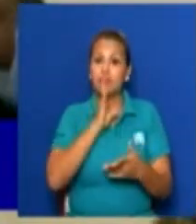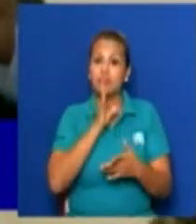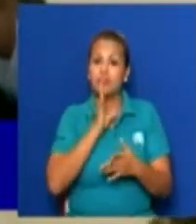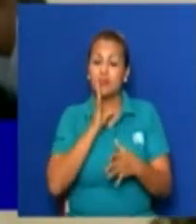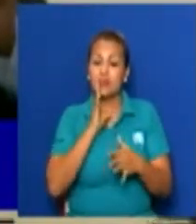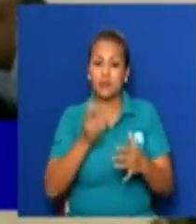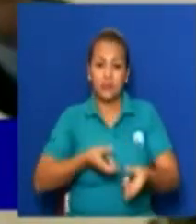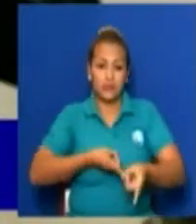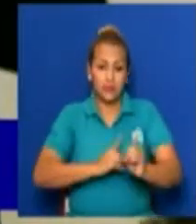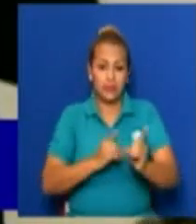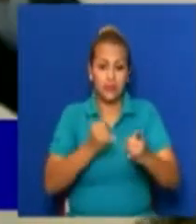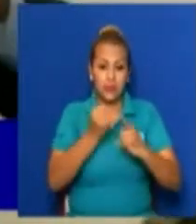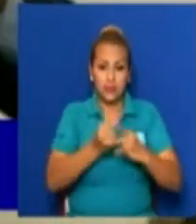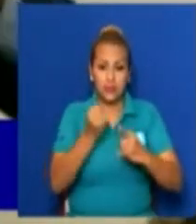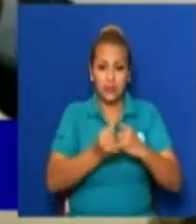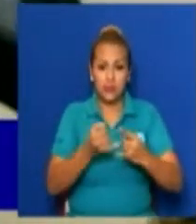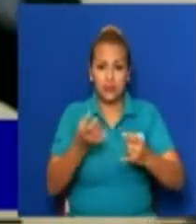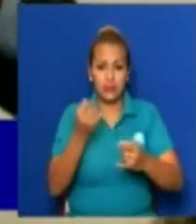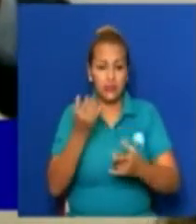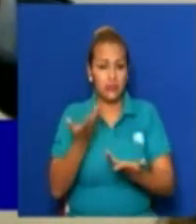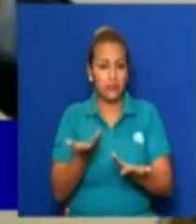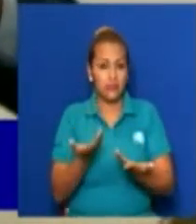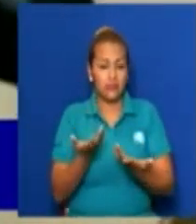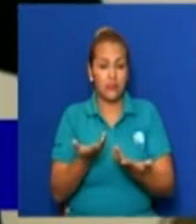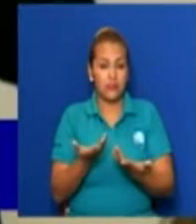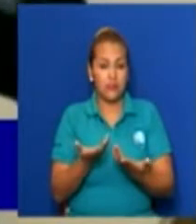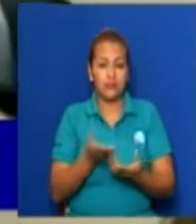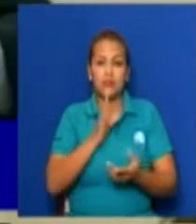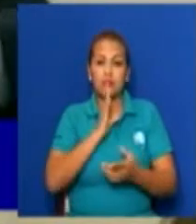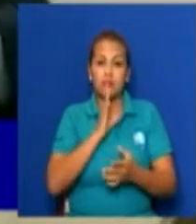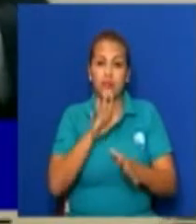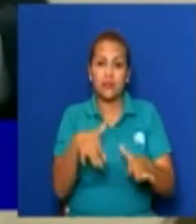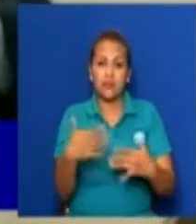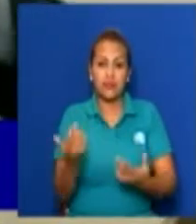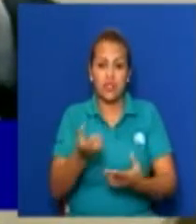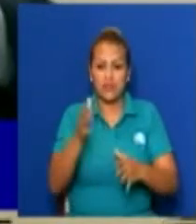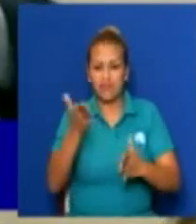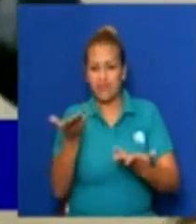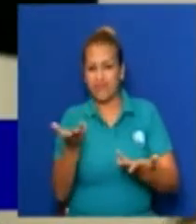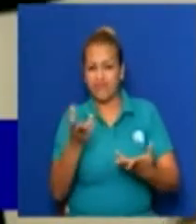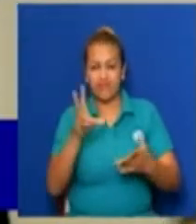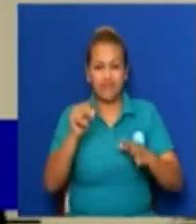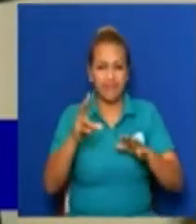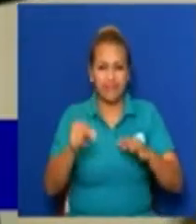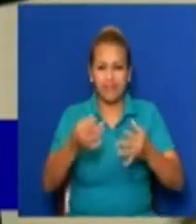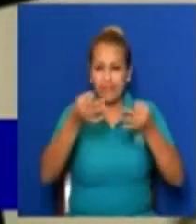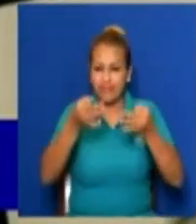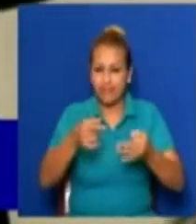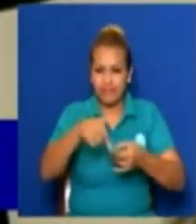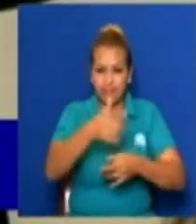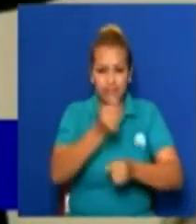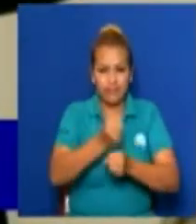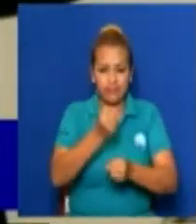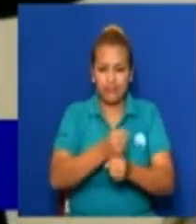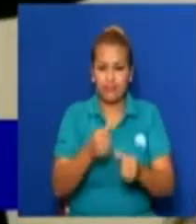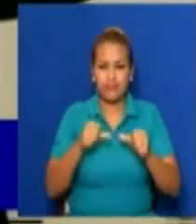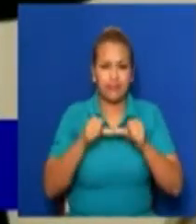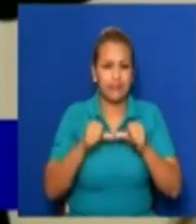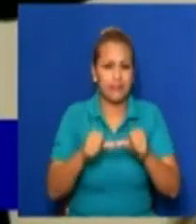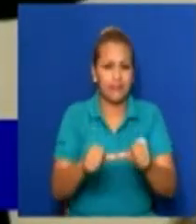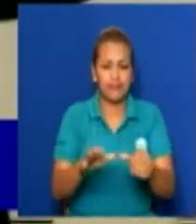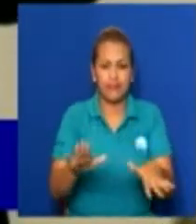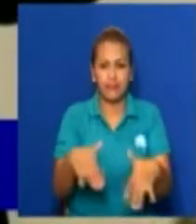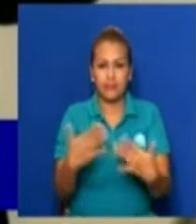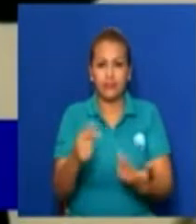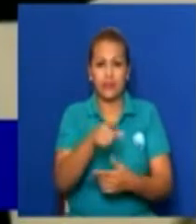de equidad de género y si hablamos de estabilidad en el trabajo, creo que ustedes como Comisión Laboral tienen